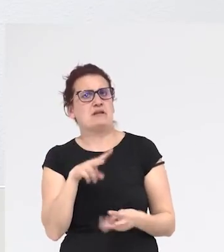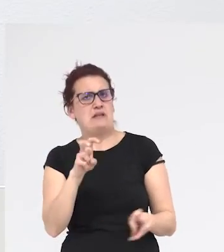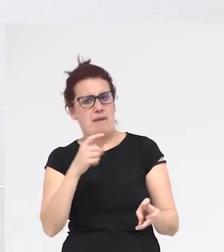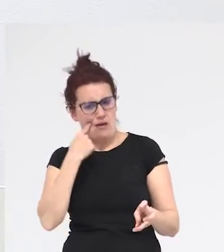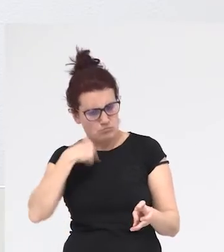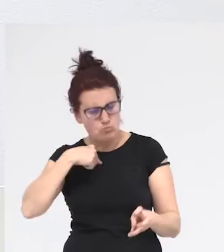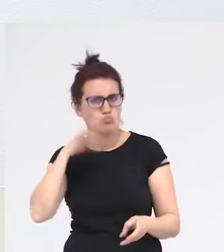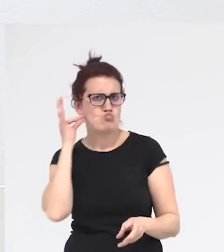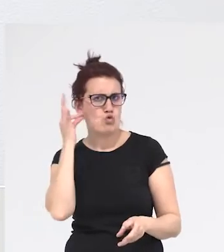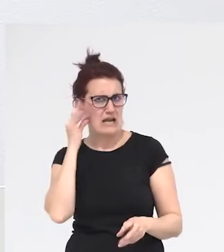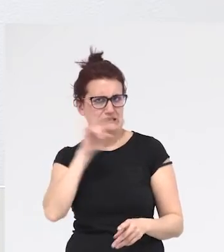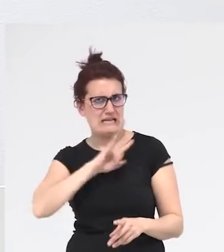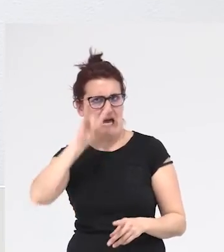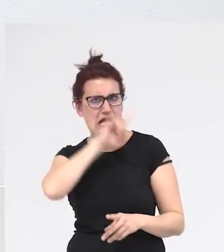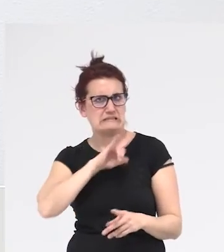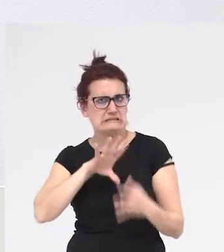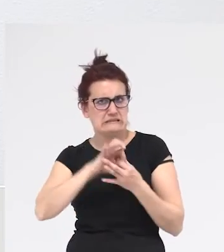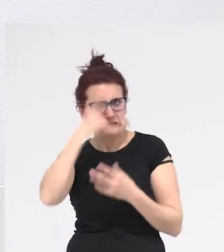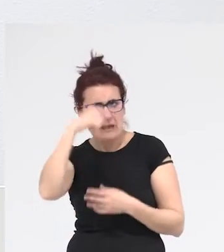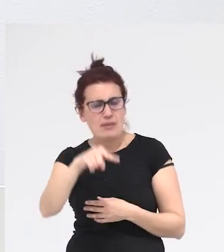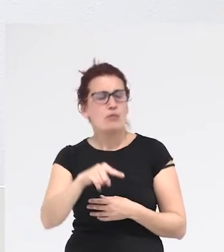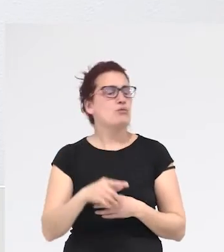somos mujeres negras,